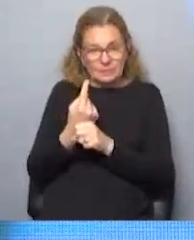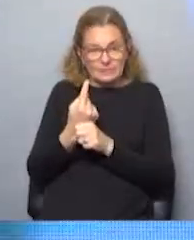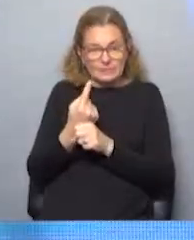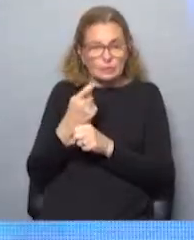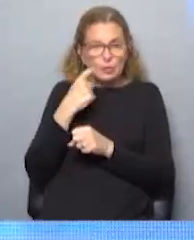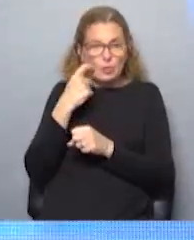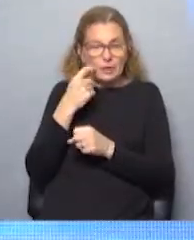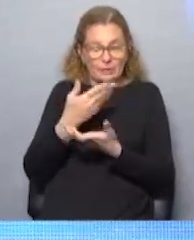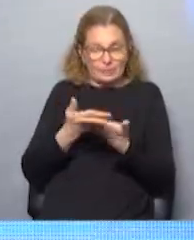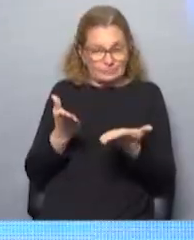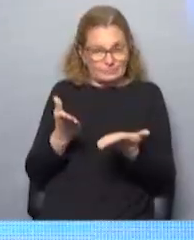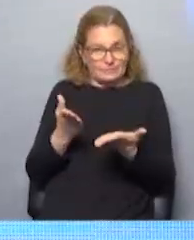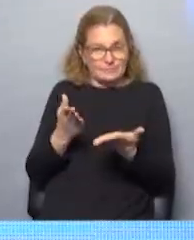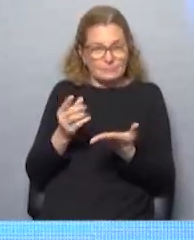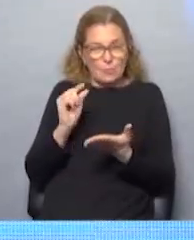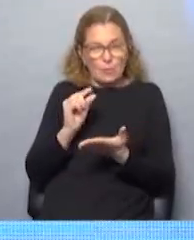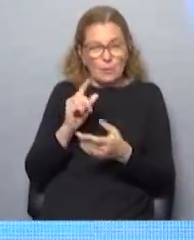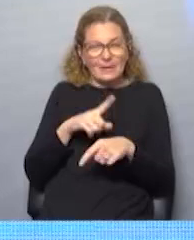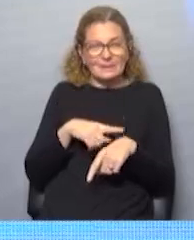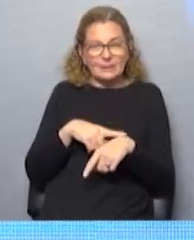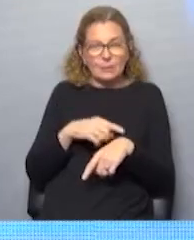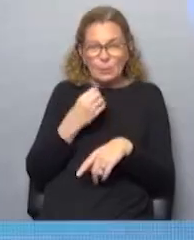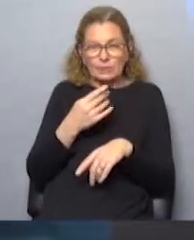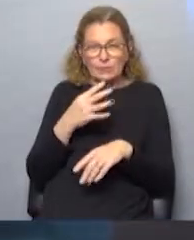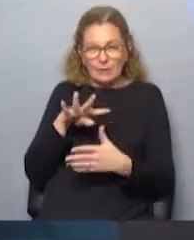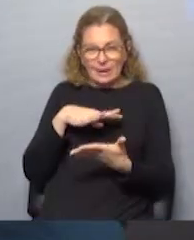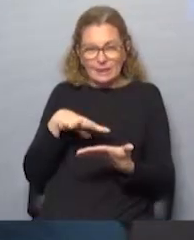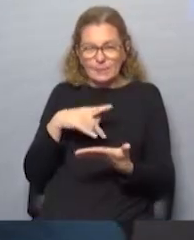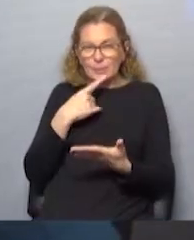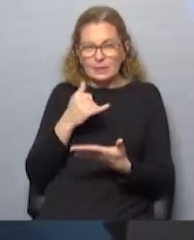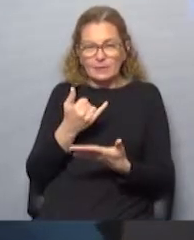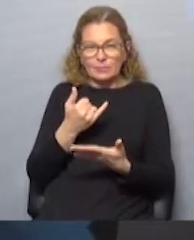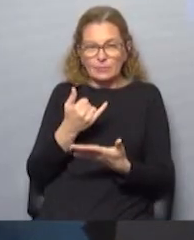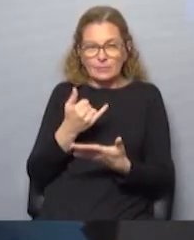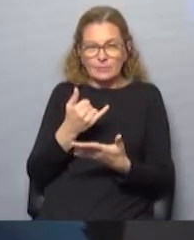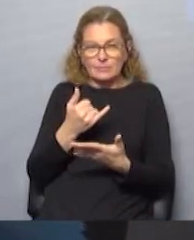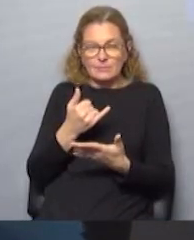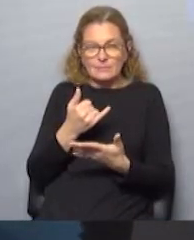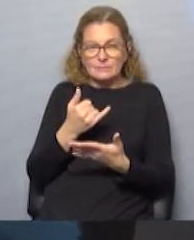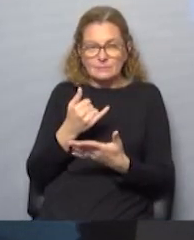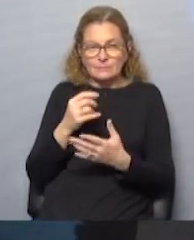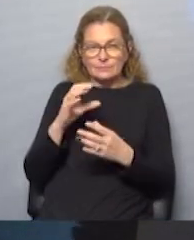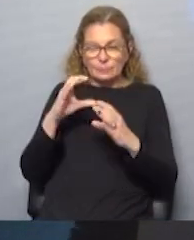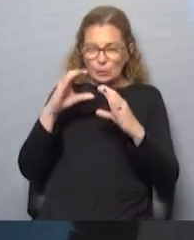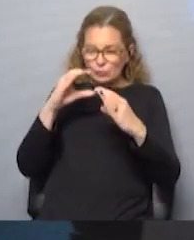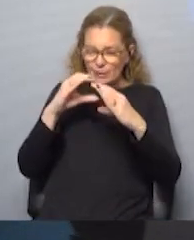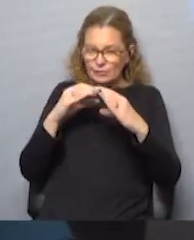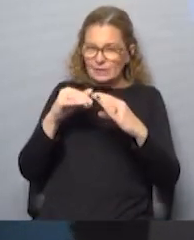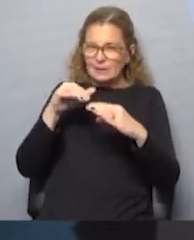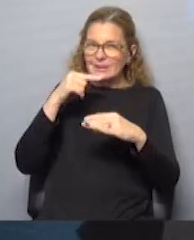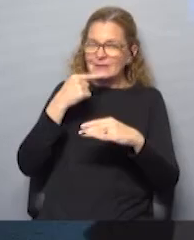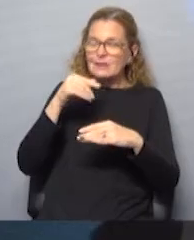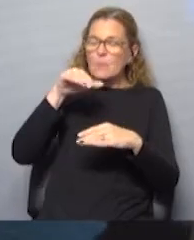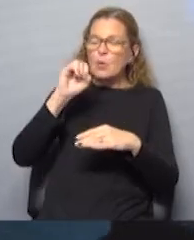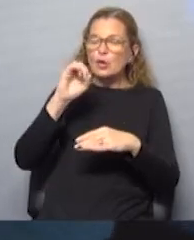estos números que nosotros pero con un poco más de tiempo uno bueno dice voy a leer por ejemplo la motivación hay una una parte que es la exposición de motivos